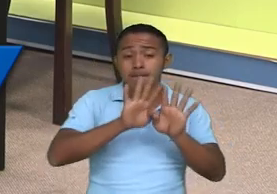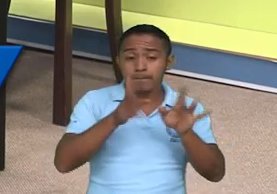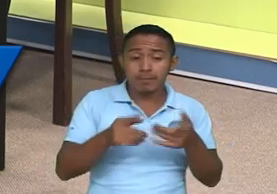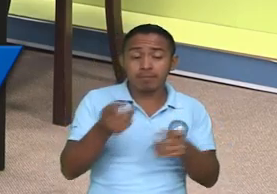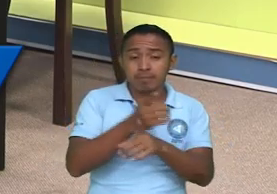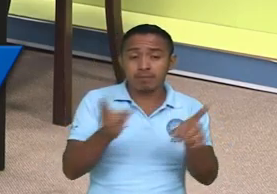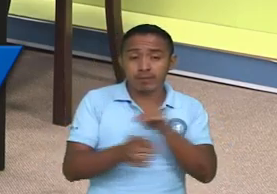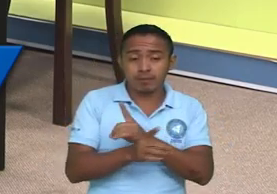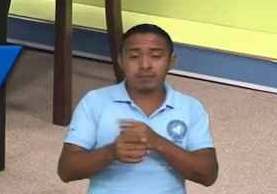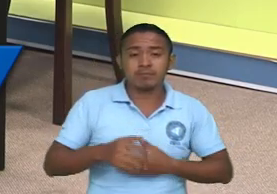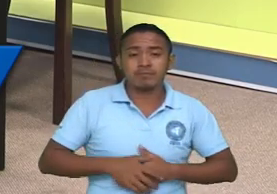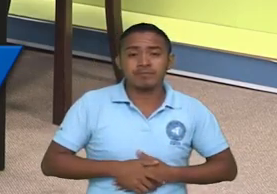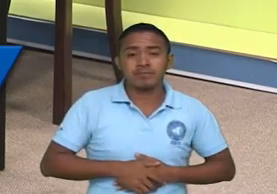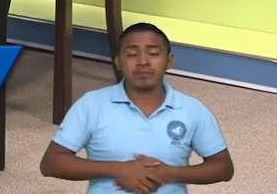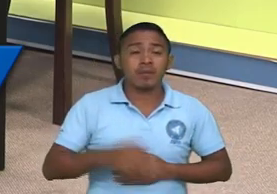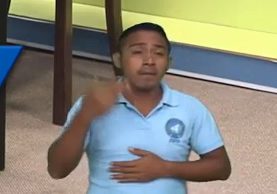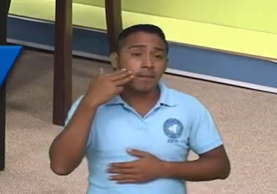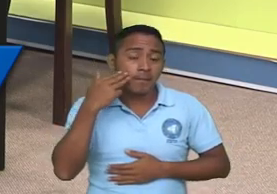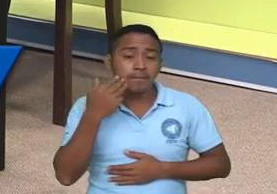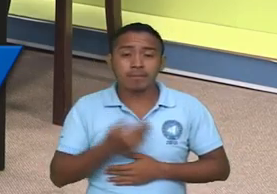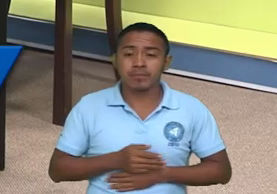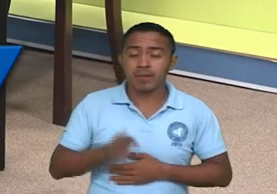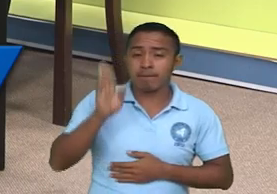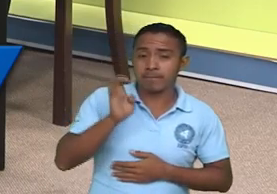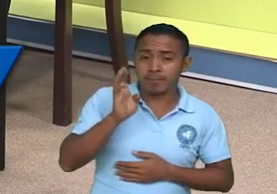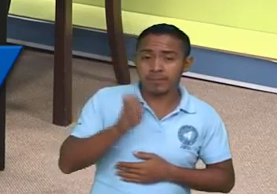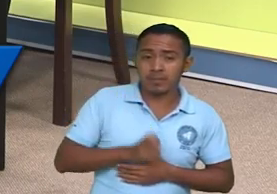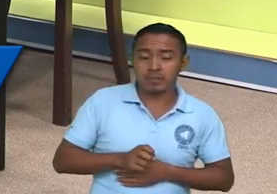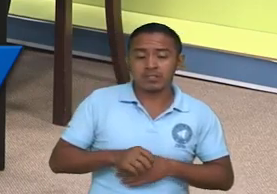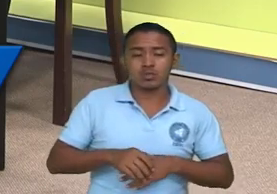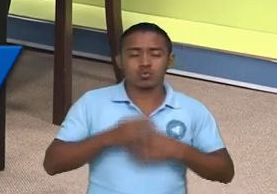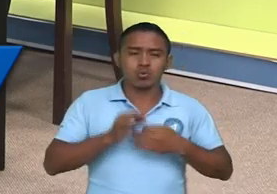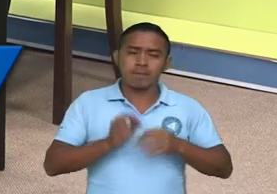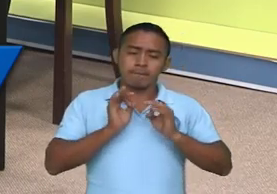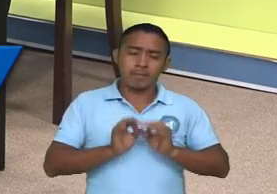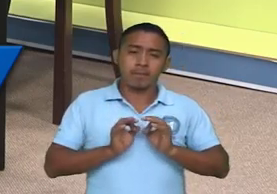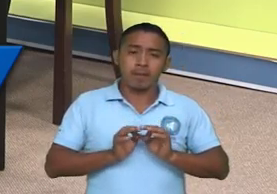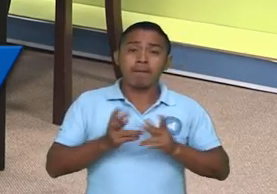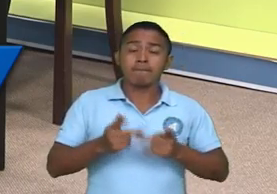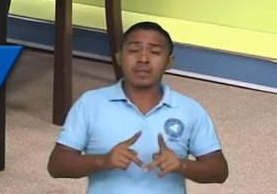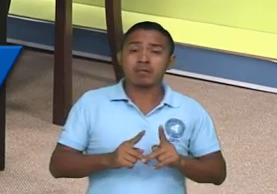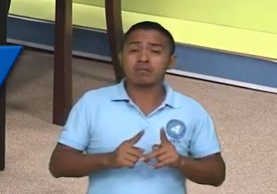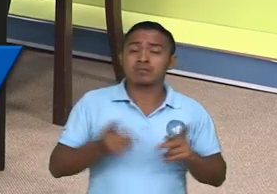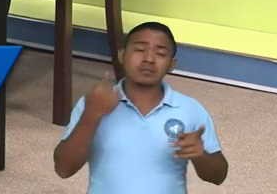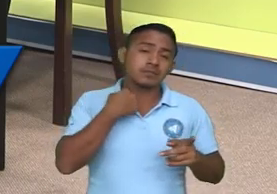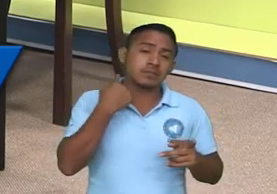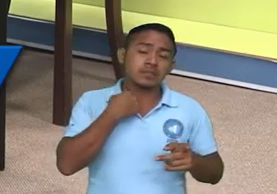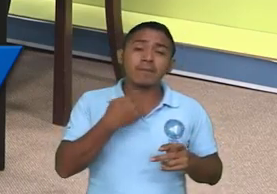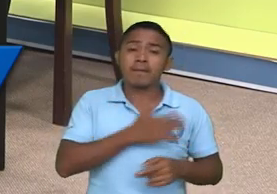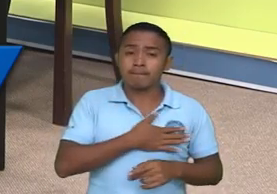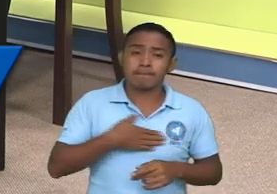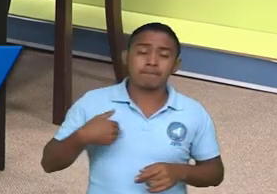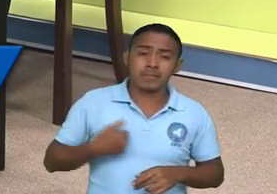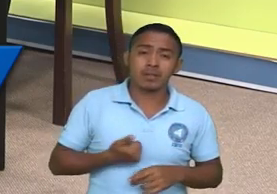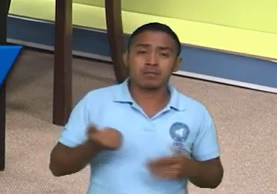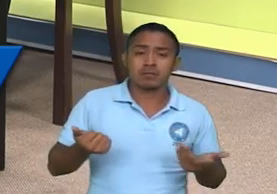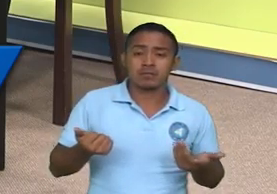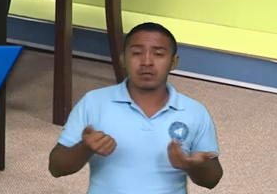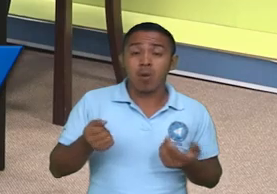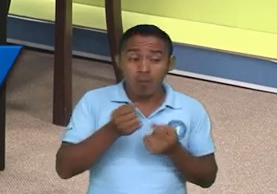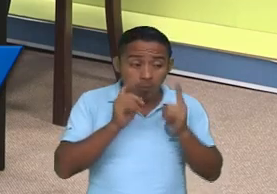¿influye de alguna manera también la forma en que le estás dando? ¿Puede ser acostado o, okay, en realidad?